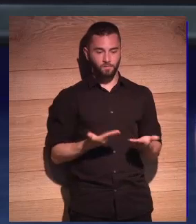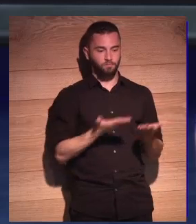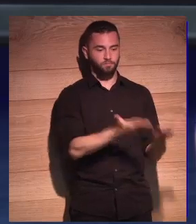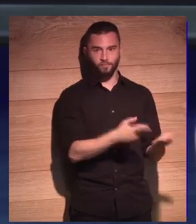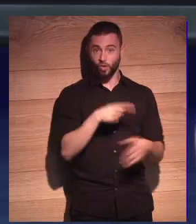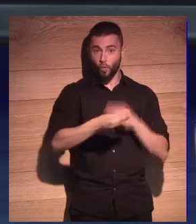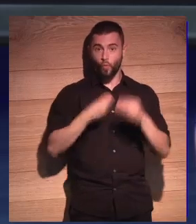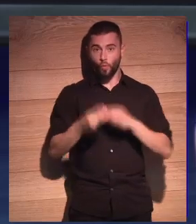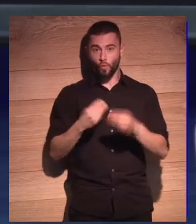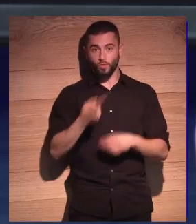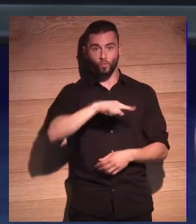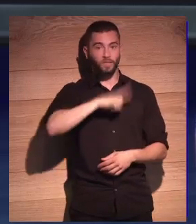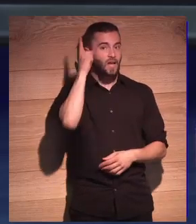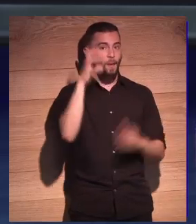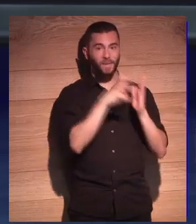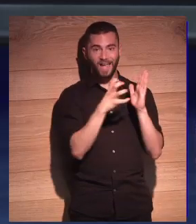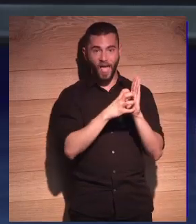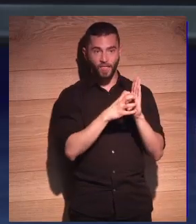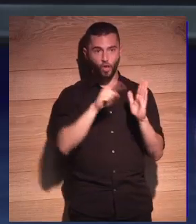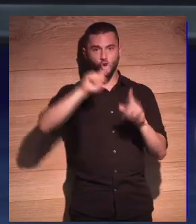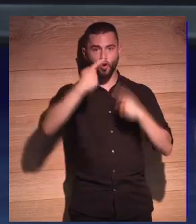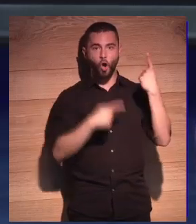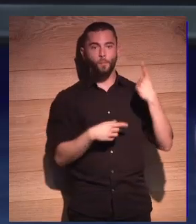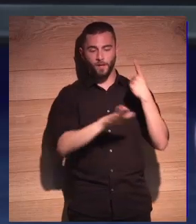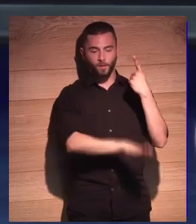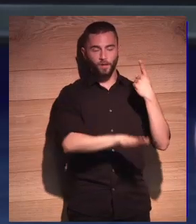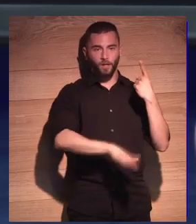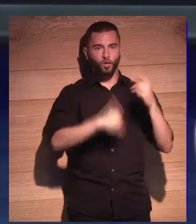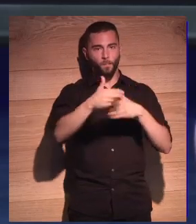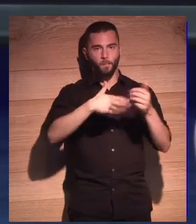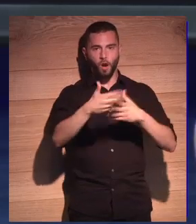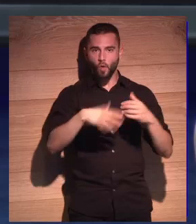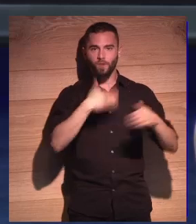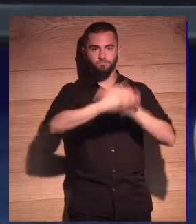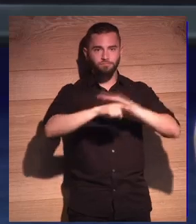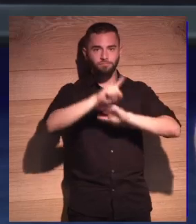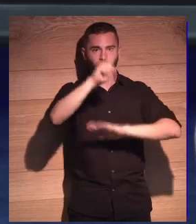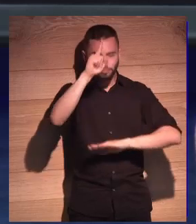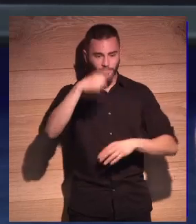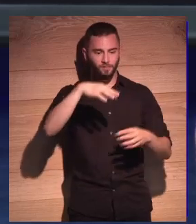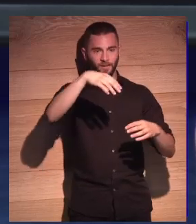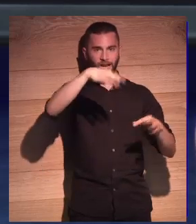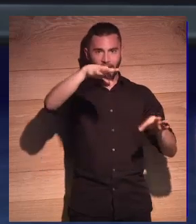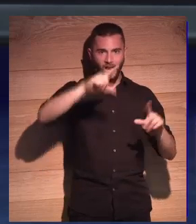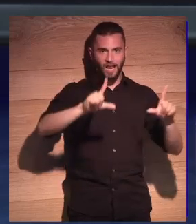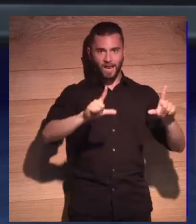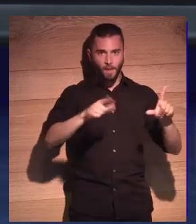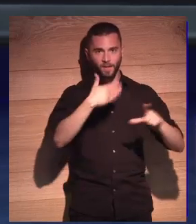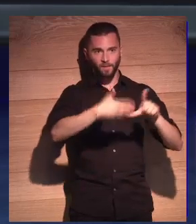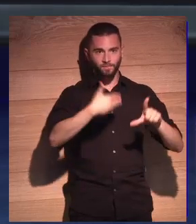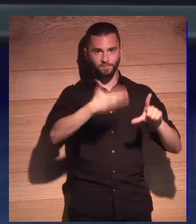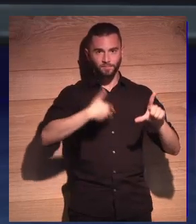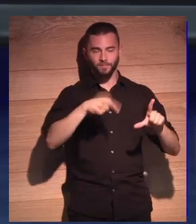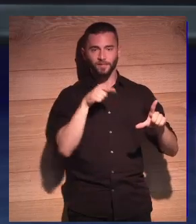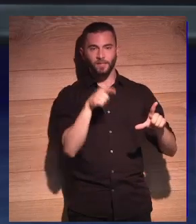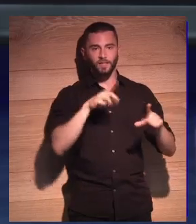Y en el caso de nuestra aplicación, lo primero, el niño tiene que desarrollar la habilidad manual, que es pintar la lámina, y luego ya pasa a la tendencia digital, ¿no?